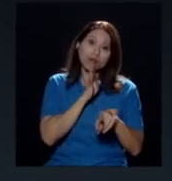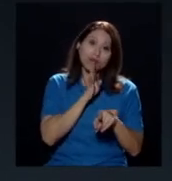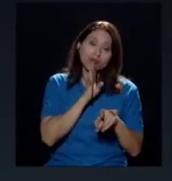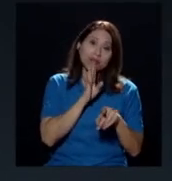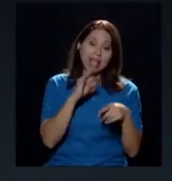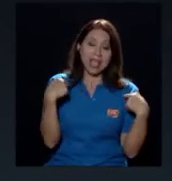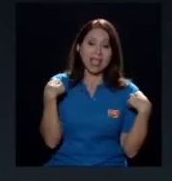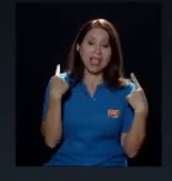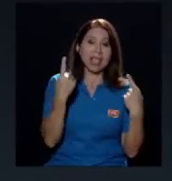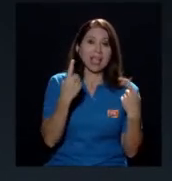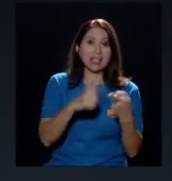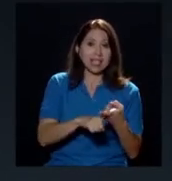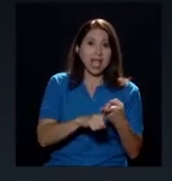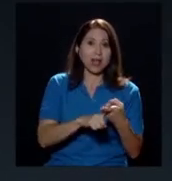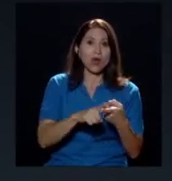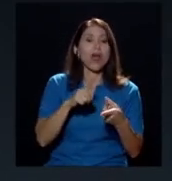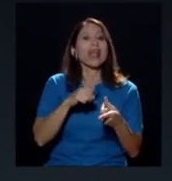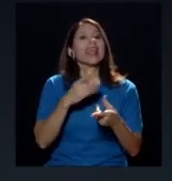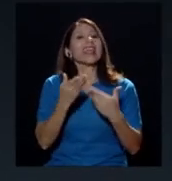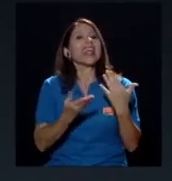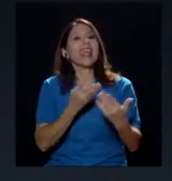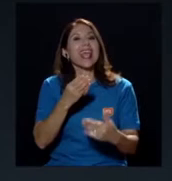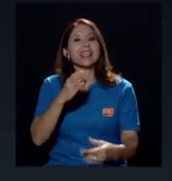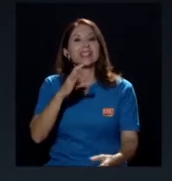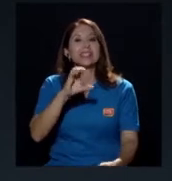es software y qué